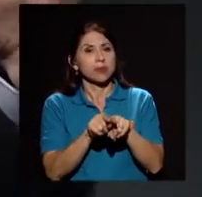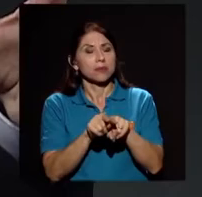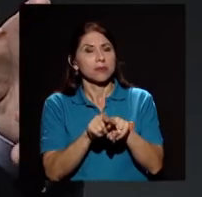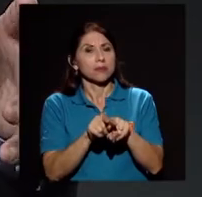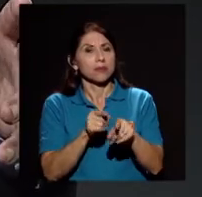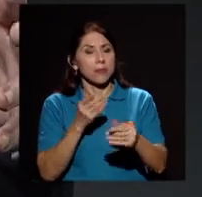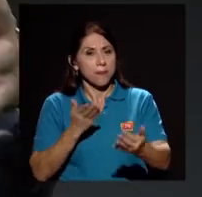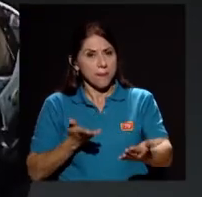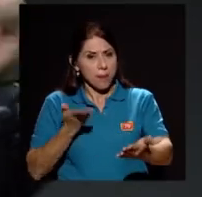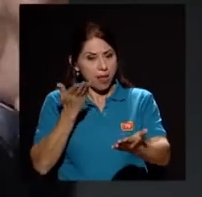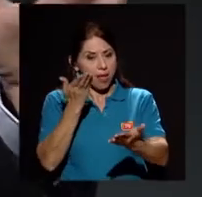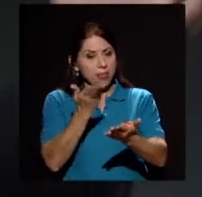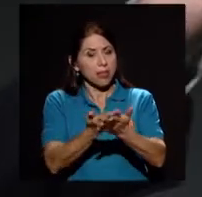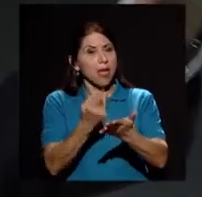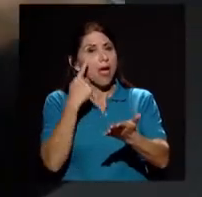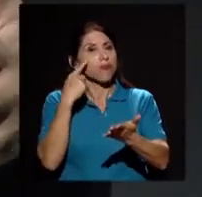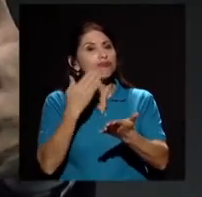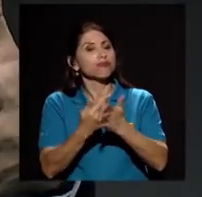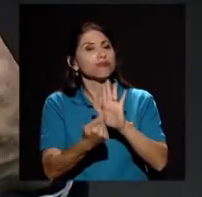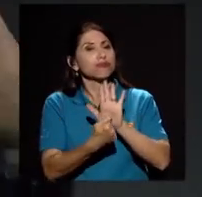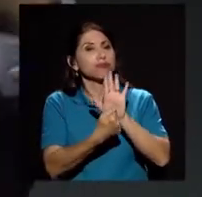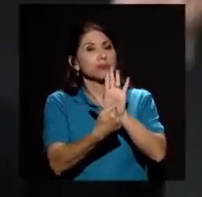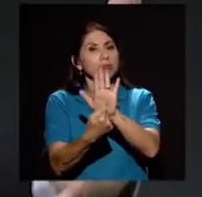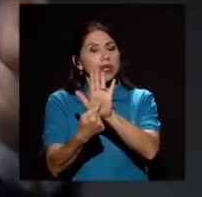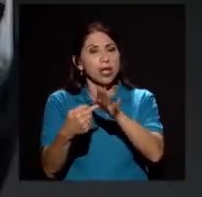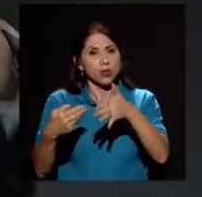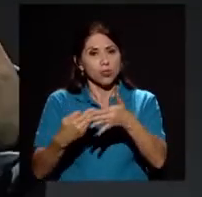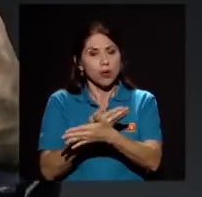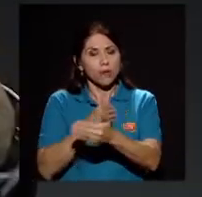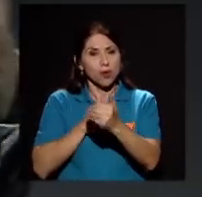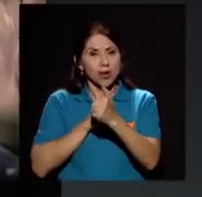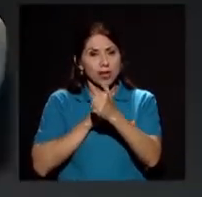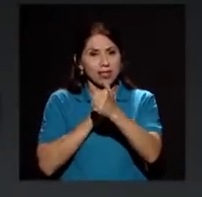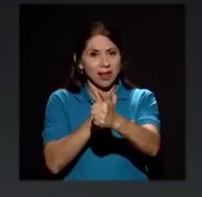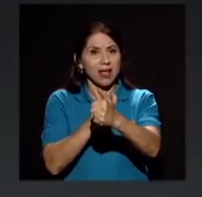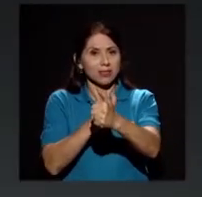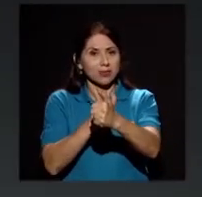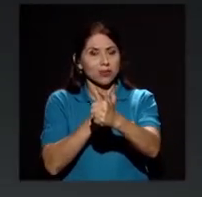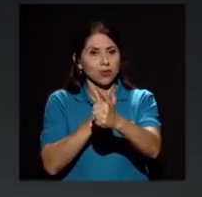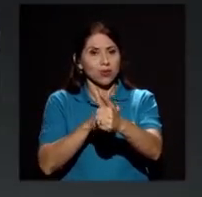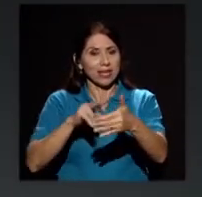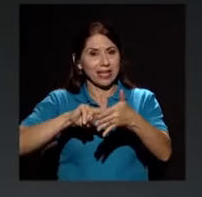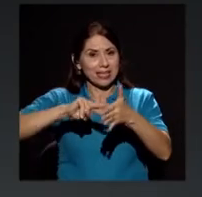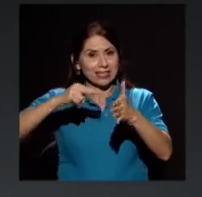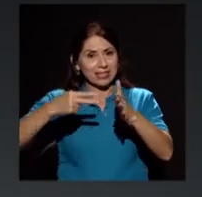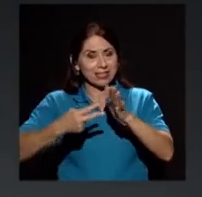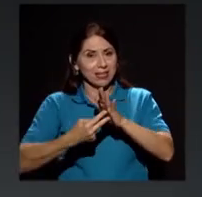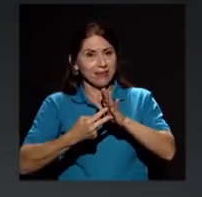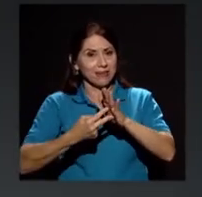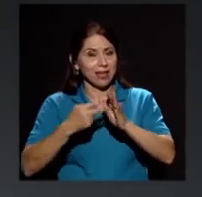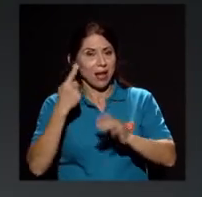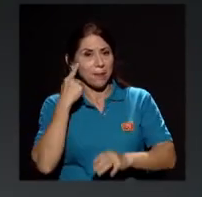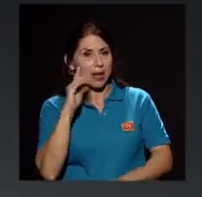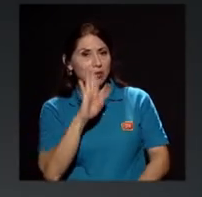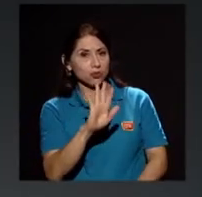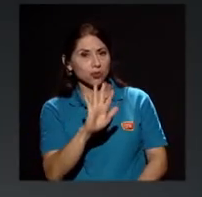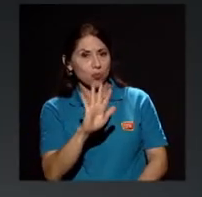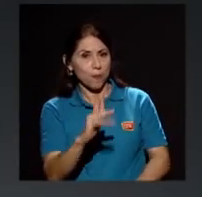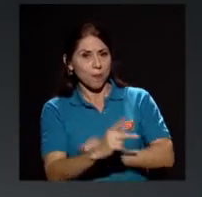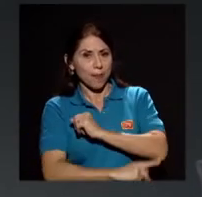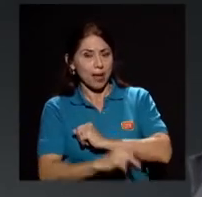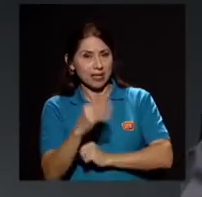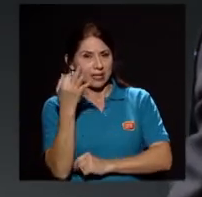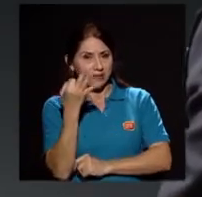liderazgo que para para su país francia el presidente macro no representa pero